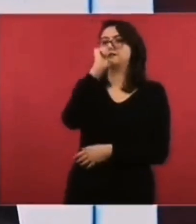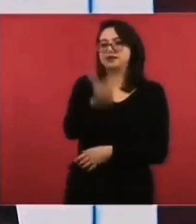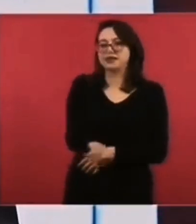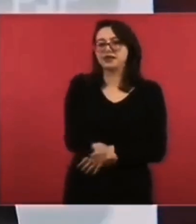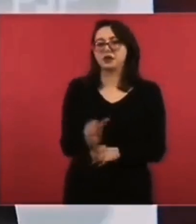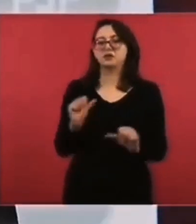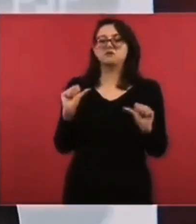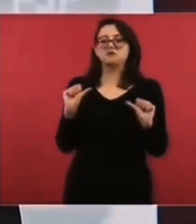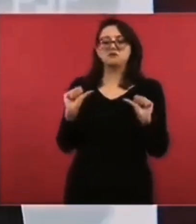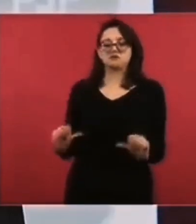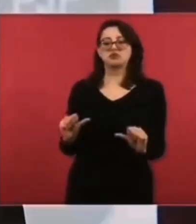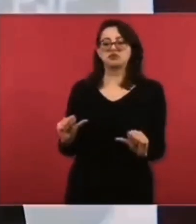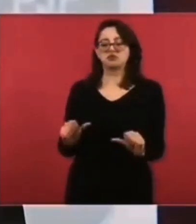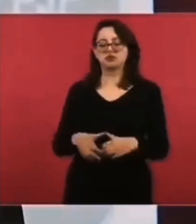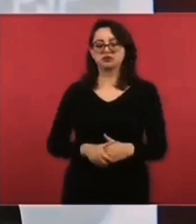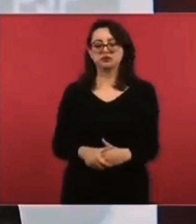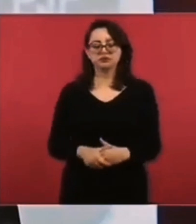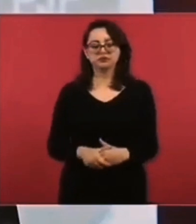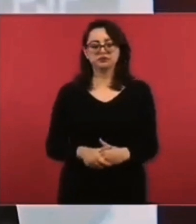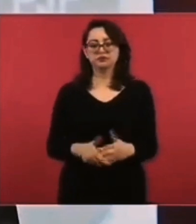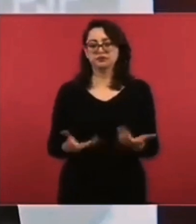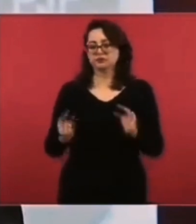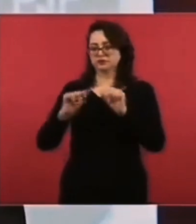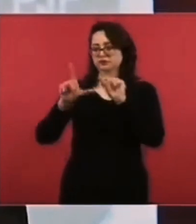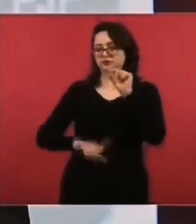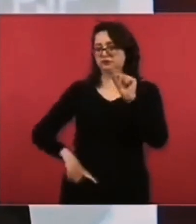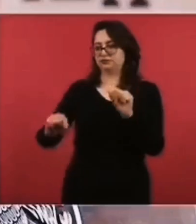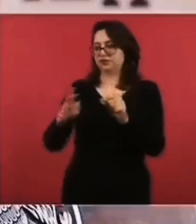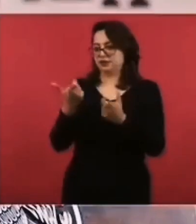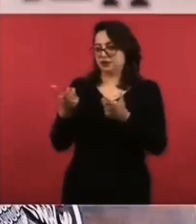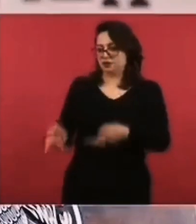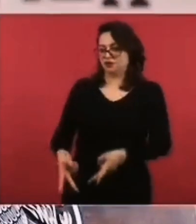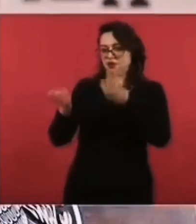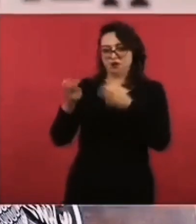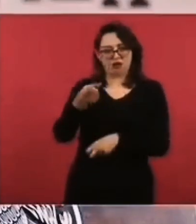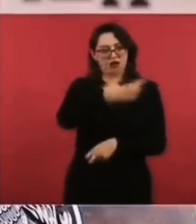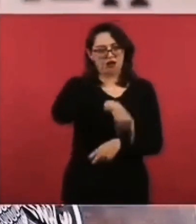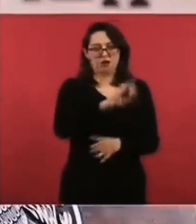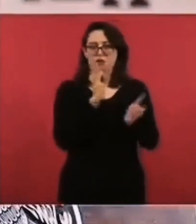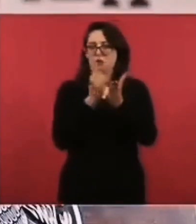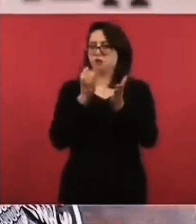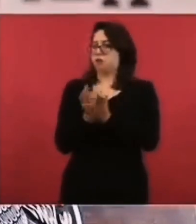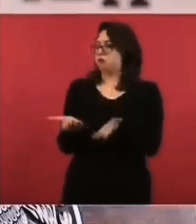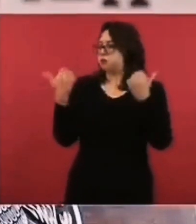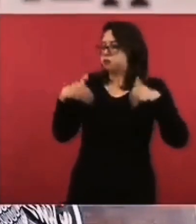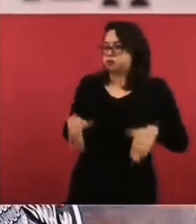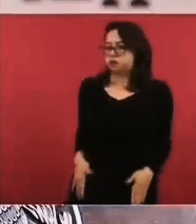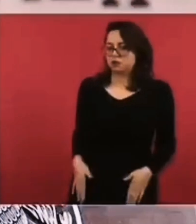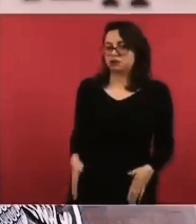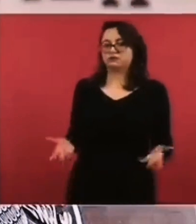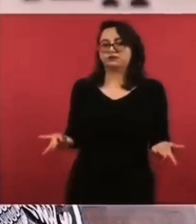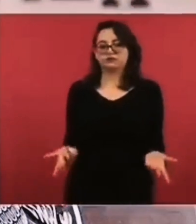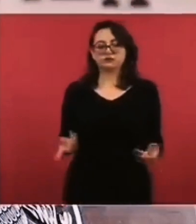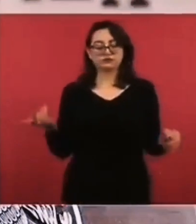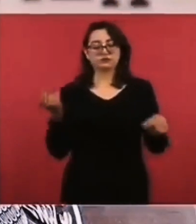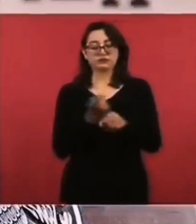pesos de todos los mexicanos. Es decir, en el 82% de estos casos, integrantes del